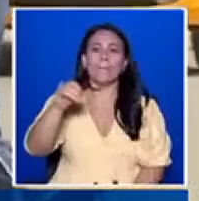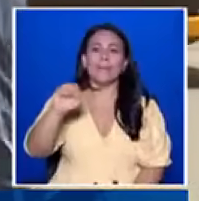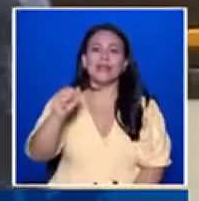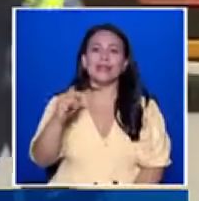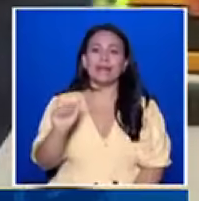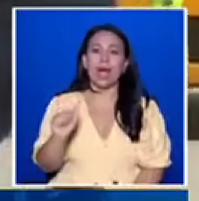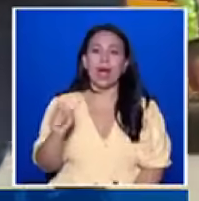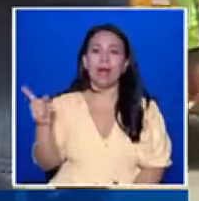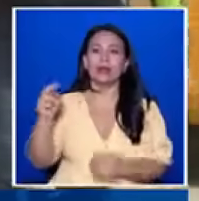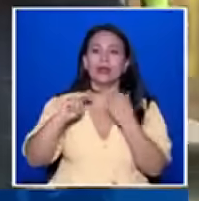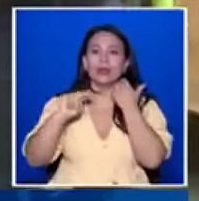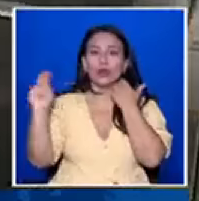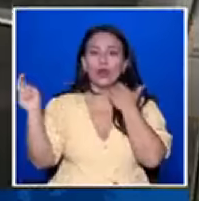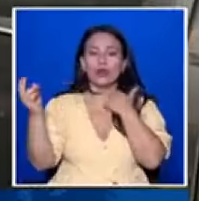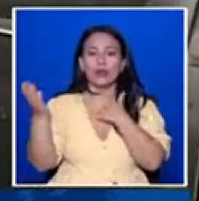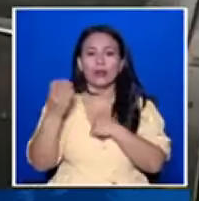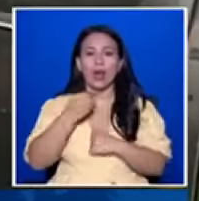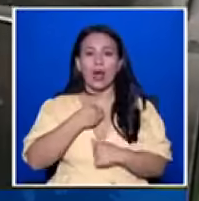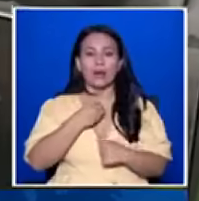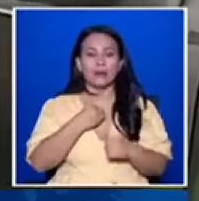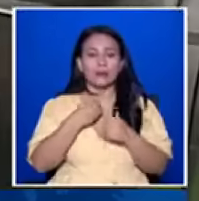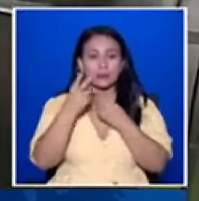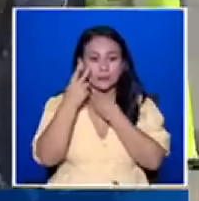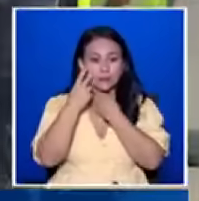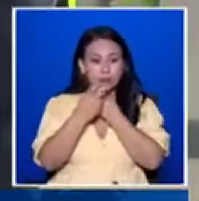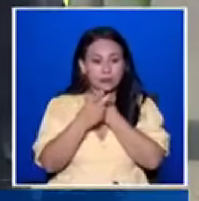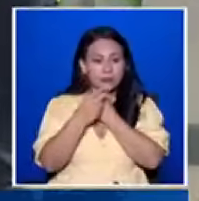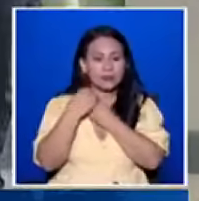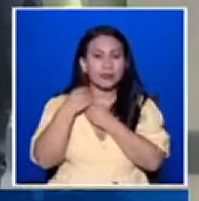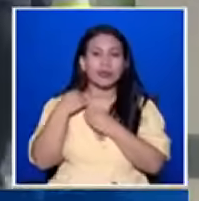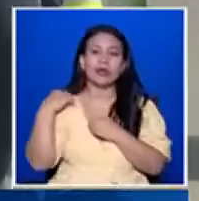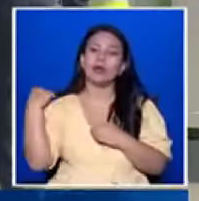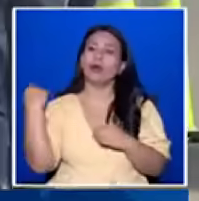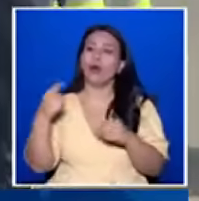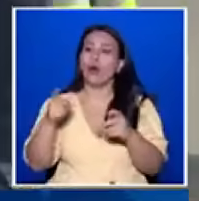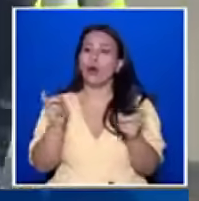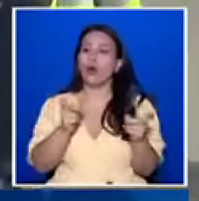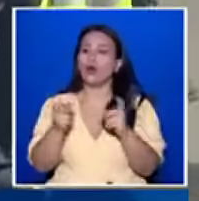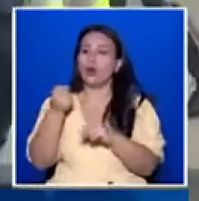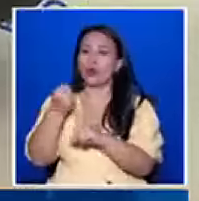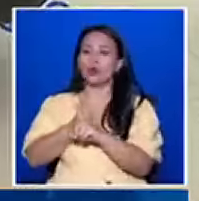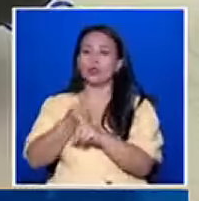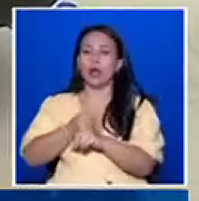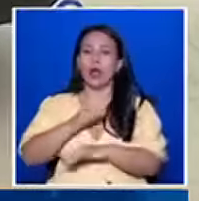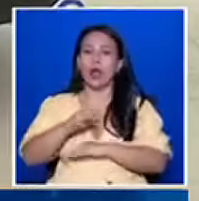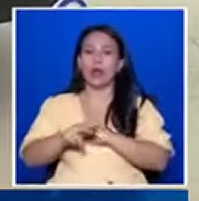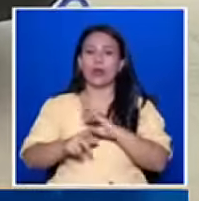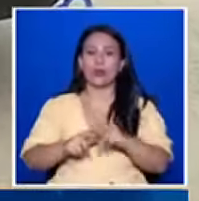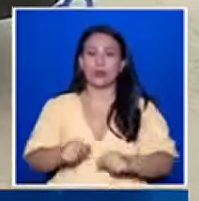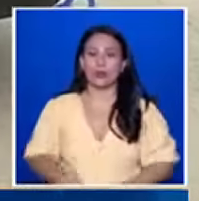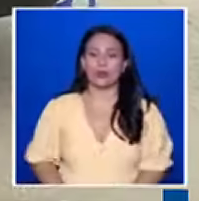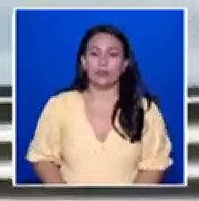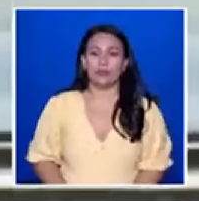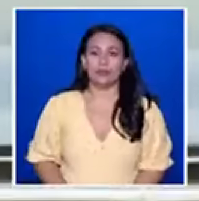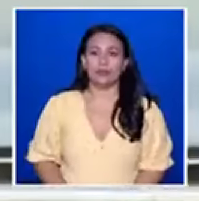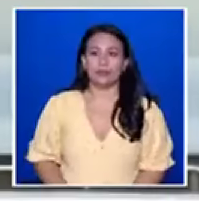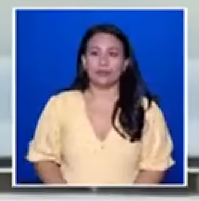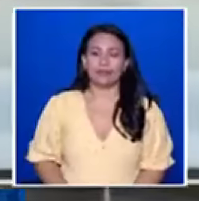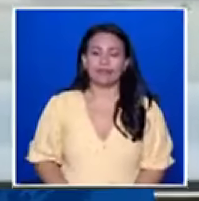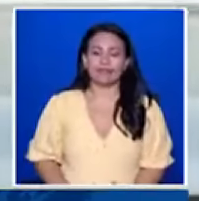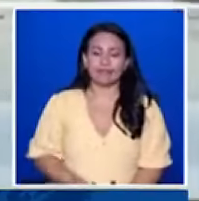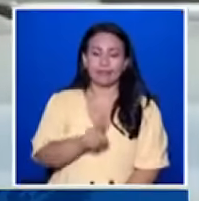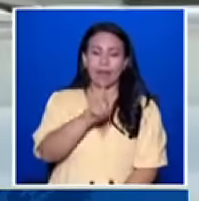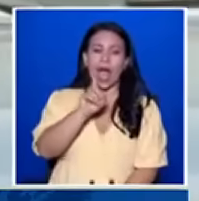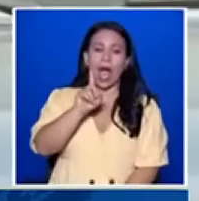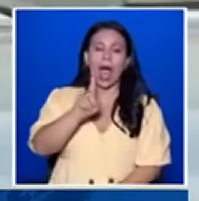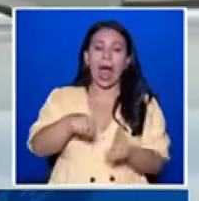en el norte de Guayaquil. Esto como parte de un operativo de control en la lucha contra la delincuencia. Para aquellos vehículos que